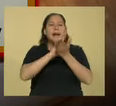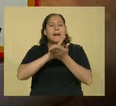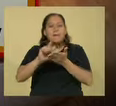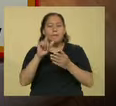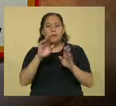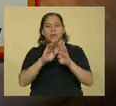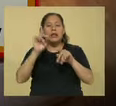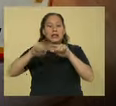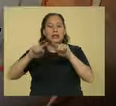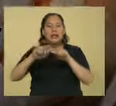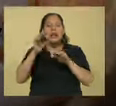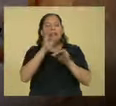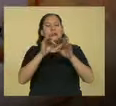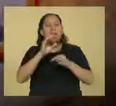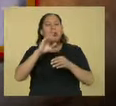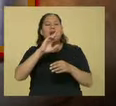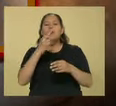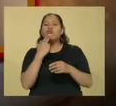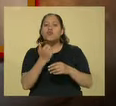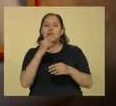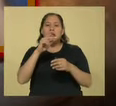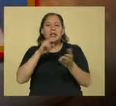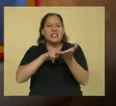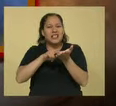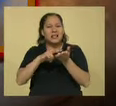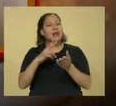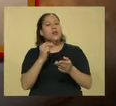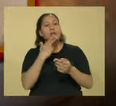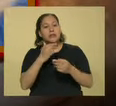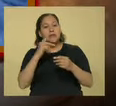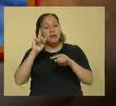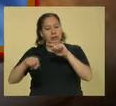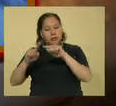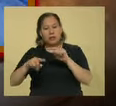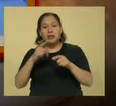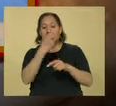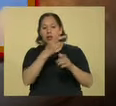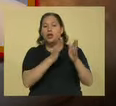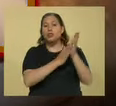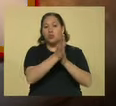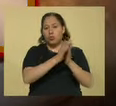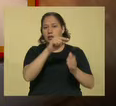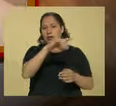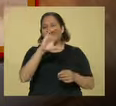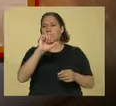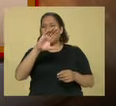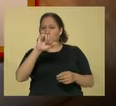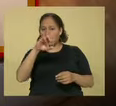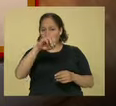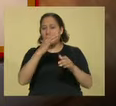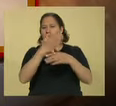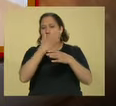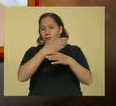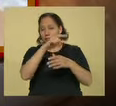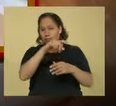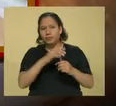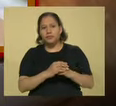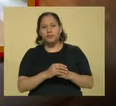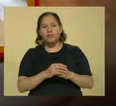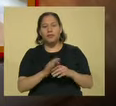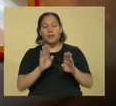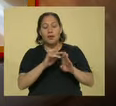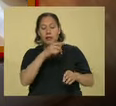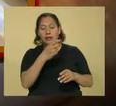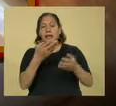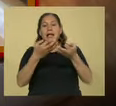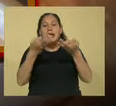es retirar las células muertas. ¿También es de chocolate que lleva? Sí, lleva chocolate, es cacao. ¡Qué maravilla! Pero este exfoliante hace